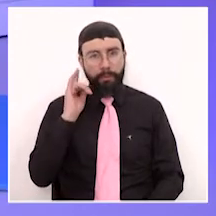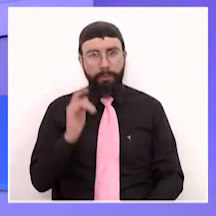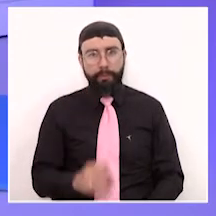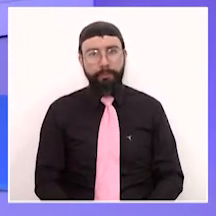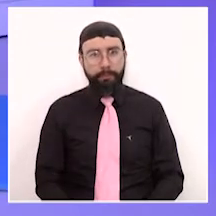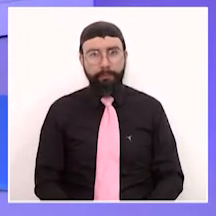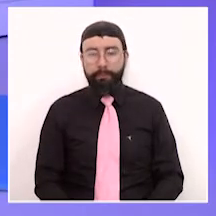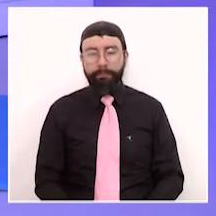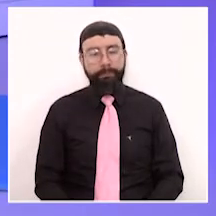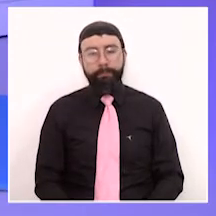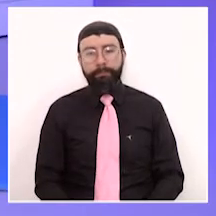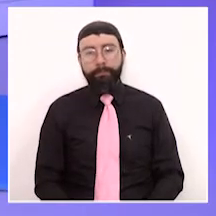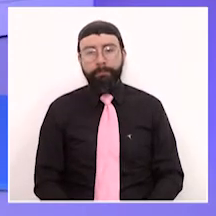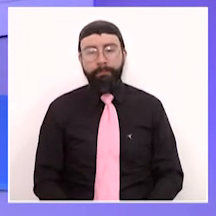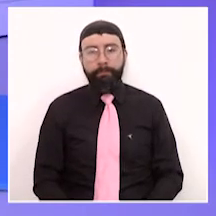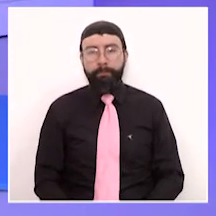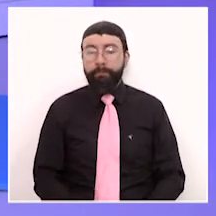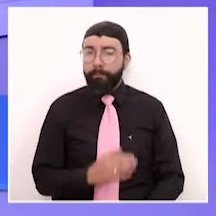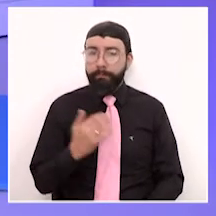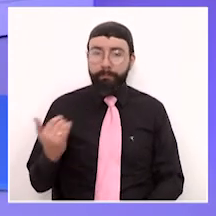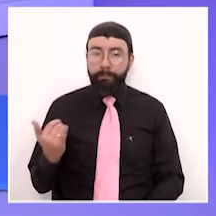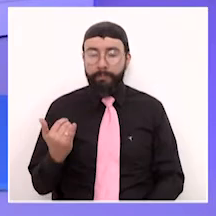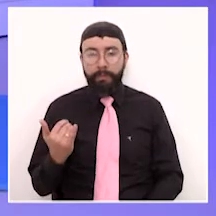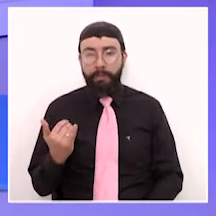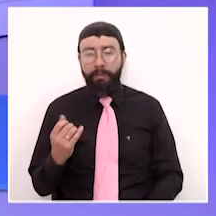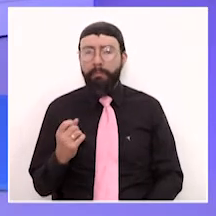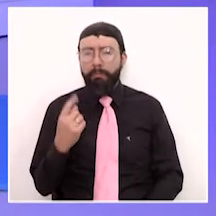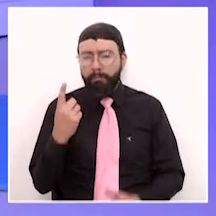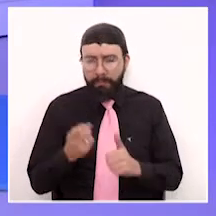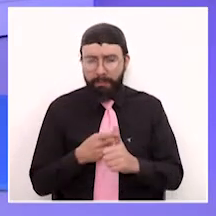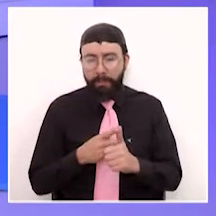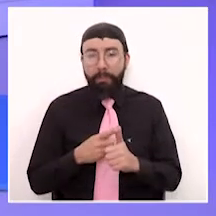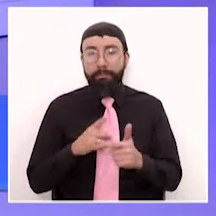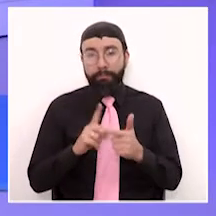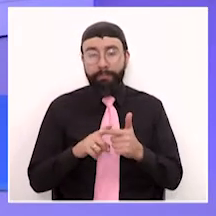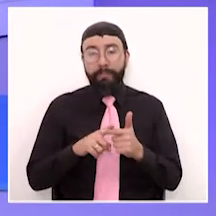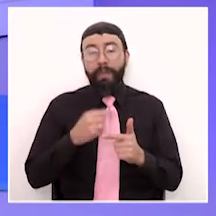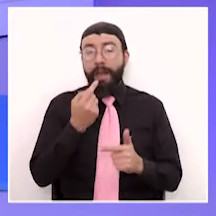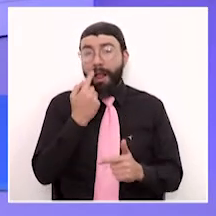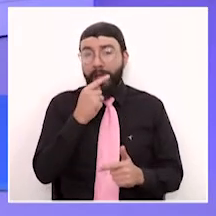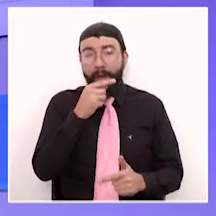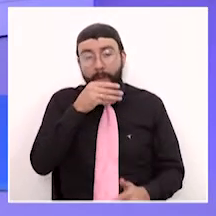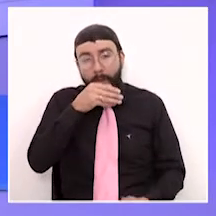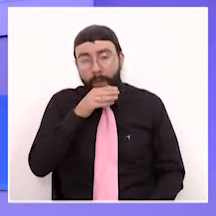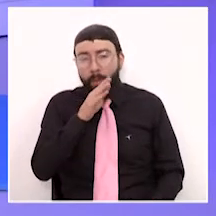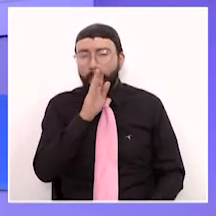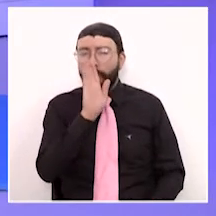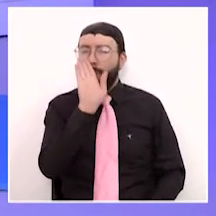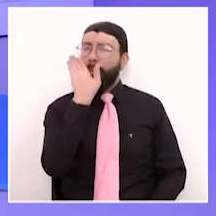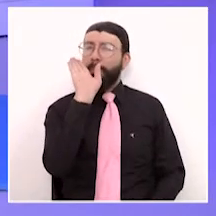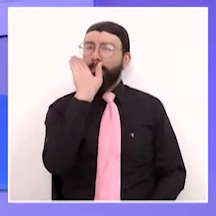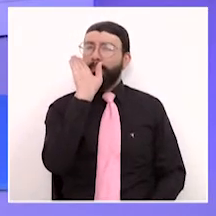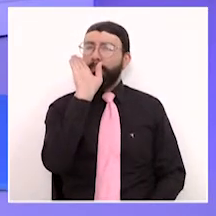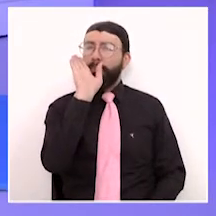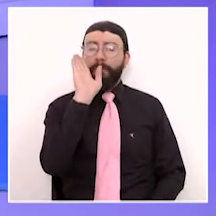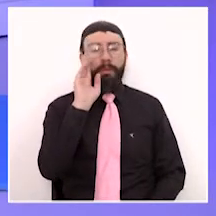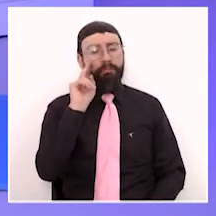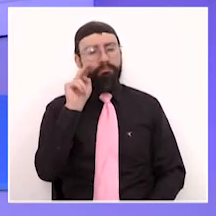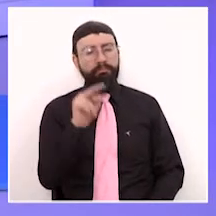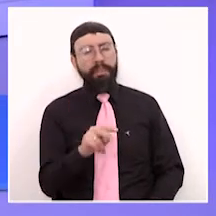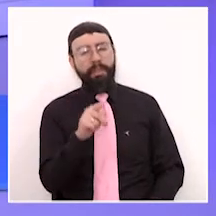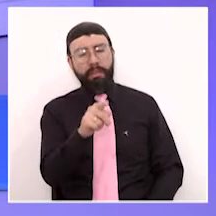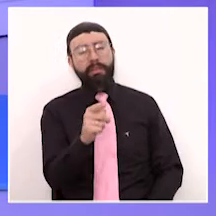Paladar, comenzamos a fijar nuestra mirada en el fuego. Ustedes pueden tener la